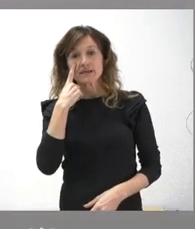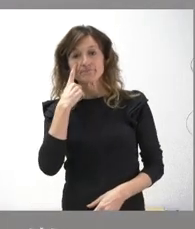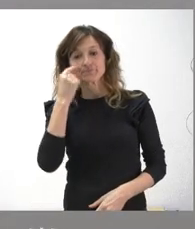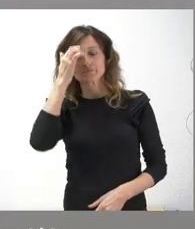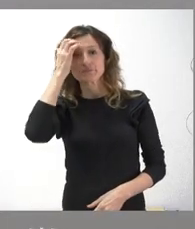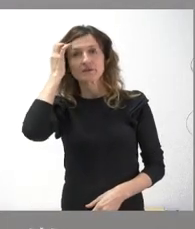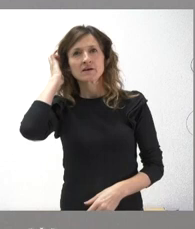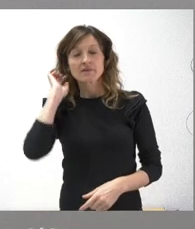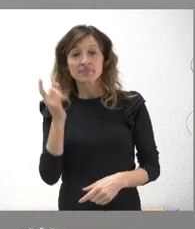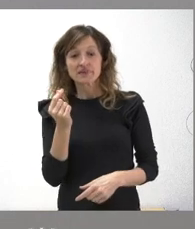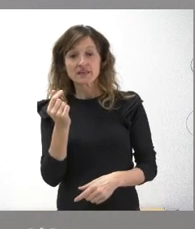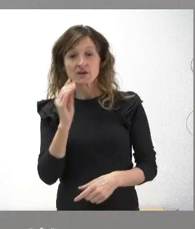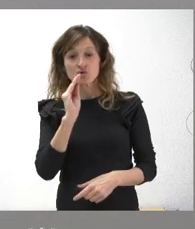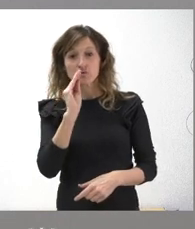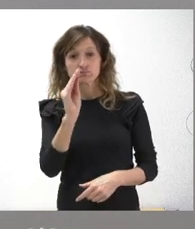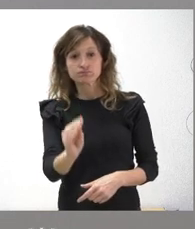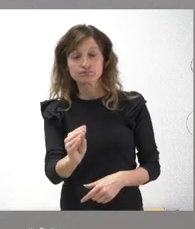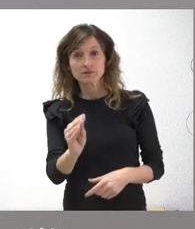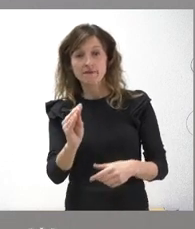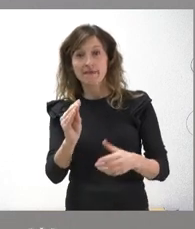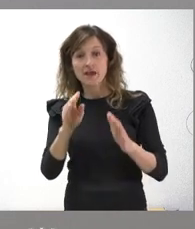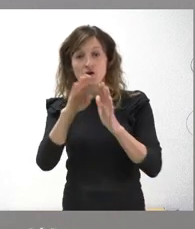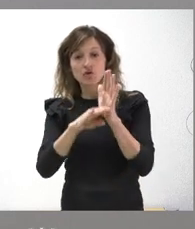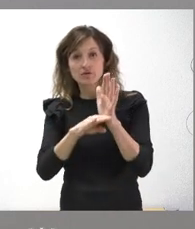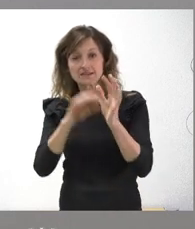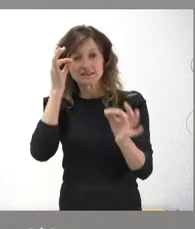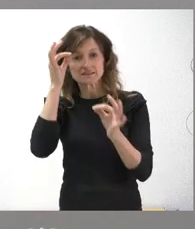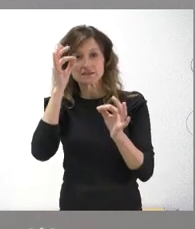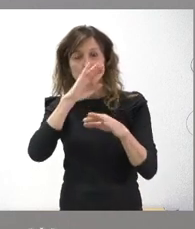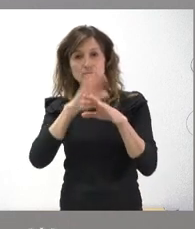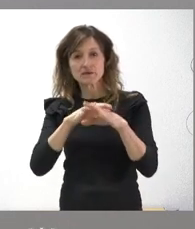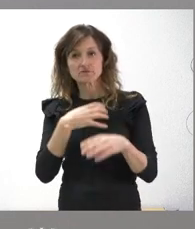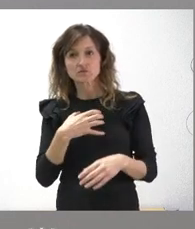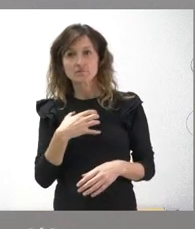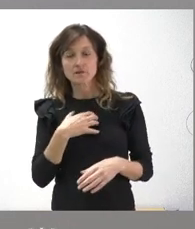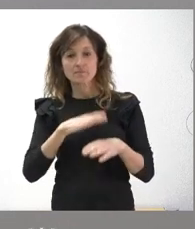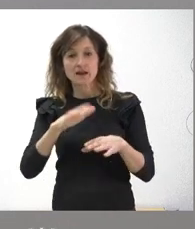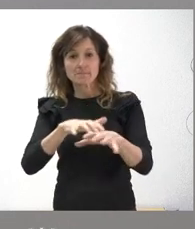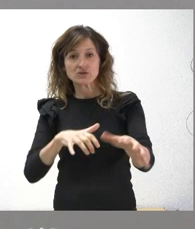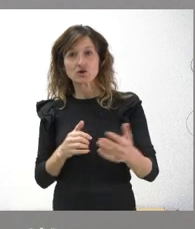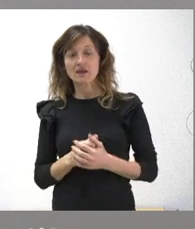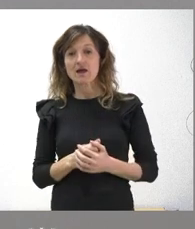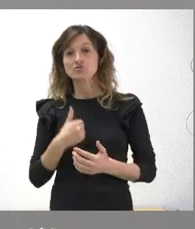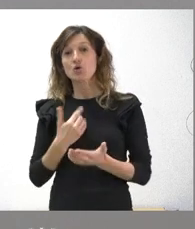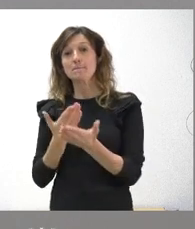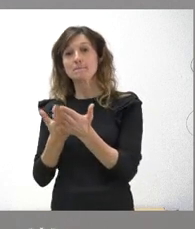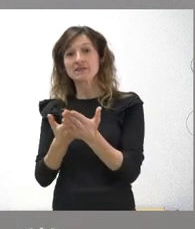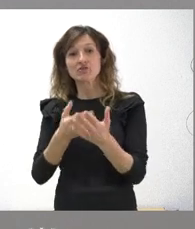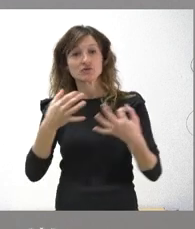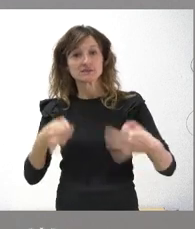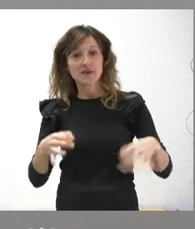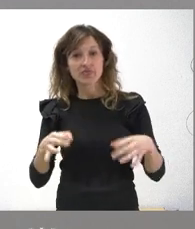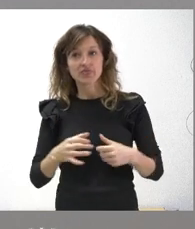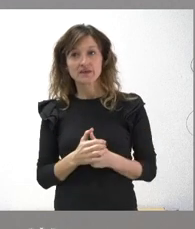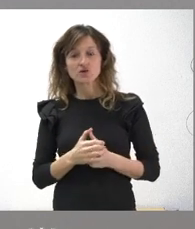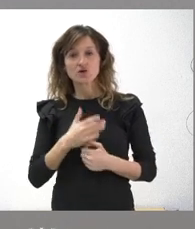a las familias de las empresas es crear unas condiciones y unos requisitos de convocatoria incumpli bles para muchos de ellos y nosotros lo que pedimos es algo muy sencillo